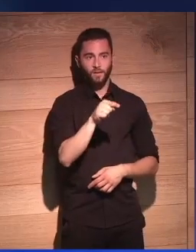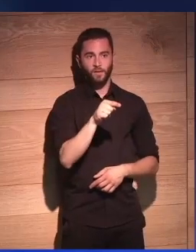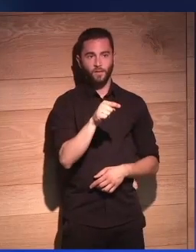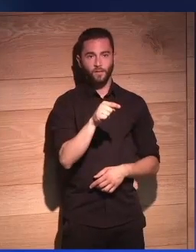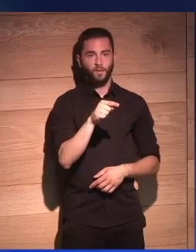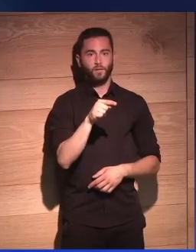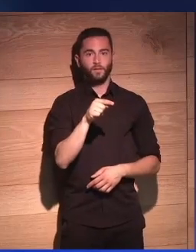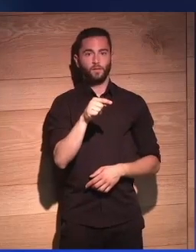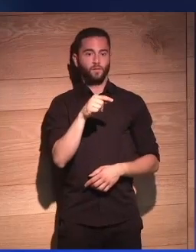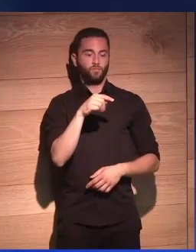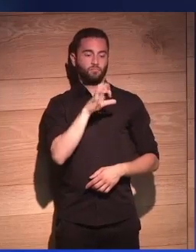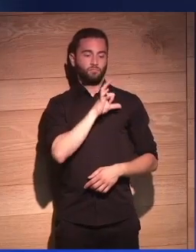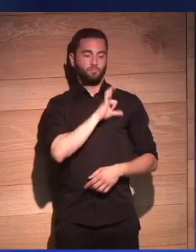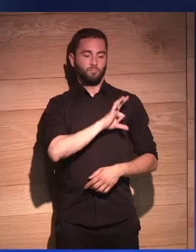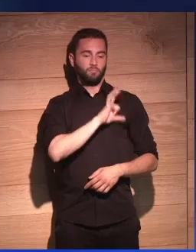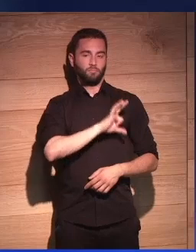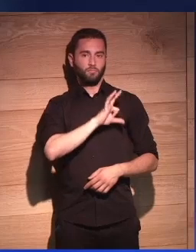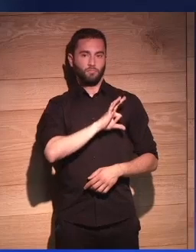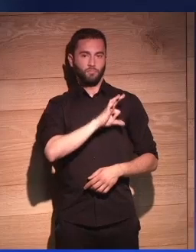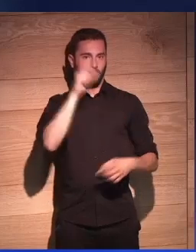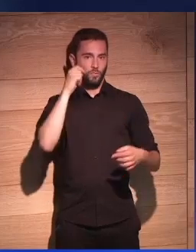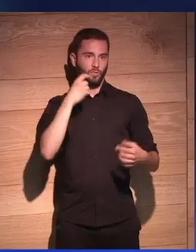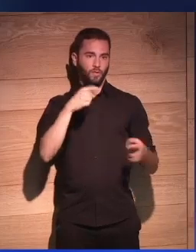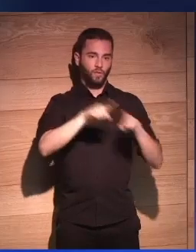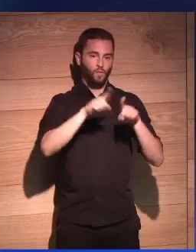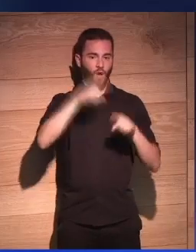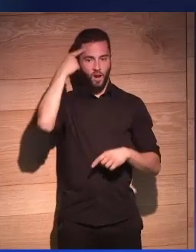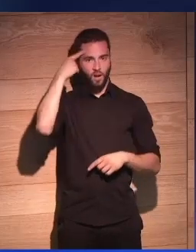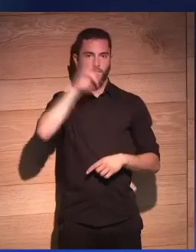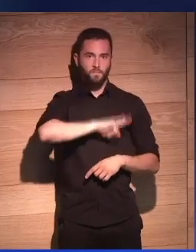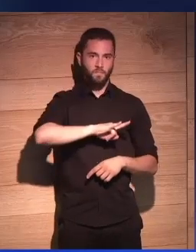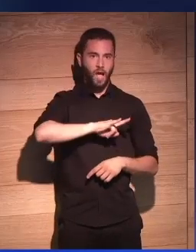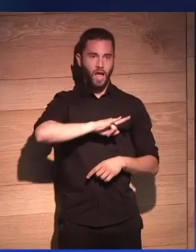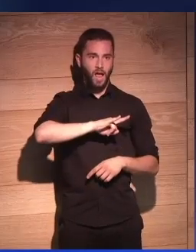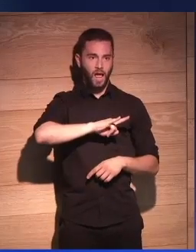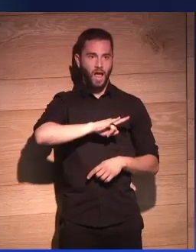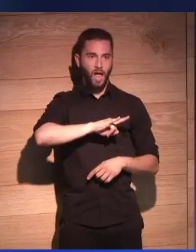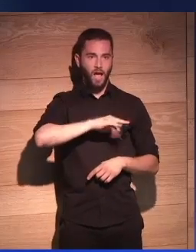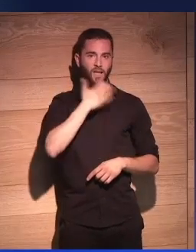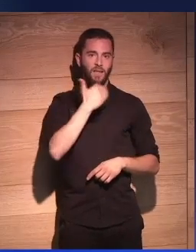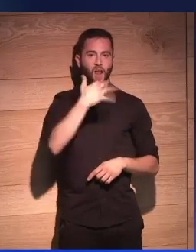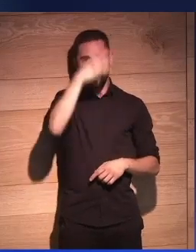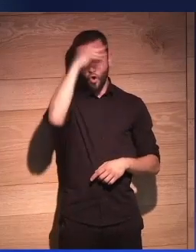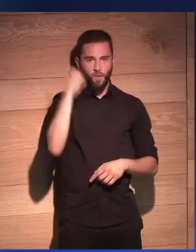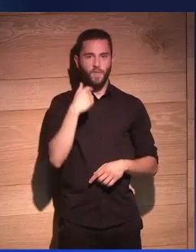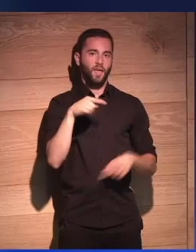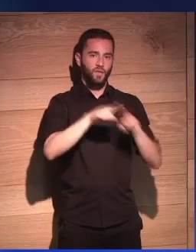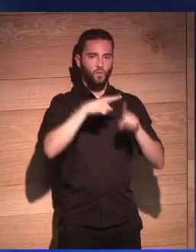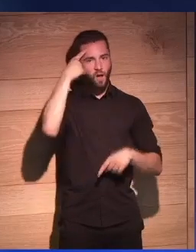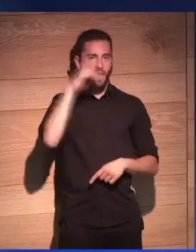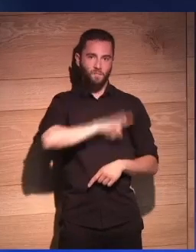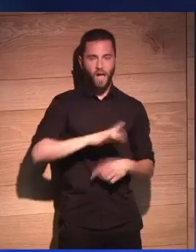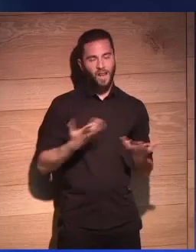moment, ¿no? Un momento de senior, ¿no? Es como que es un momento de demencia, ¿no? Estas son las frases que hay que tirar por la ventana, ¿no?